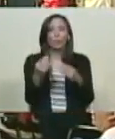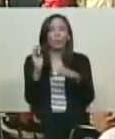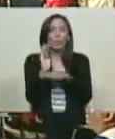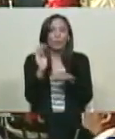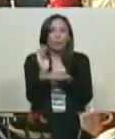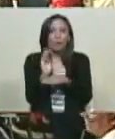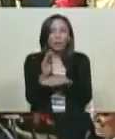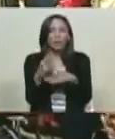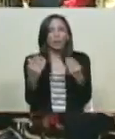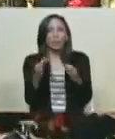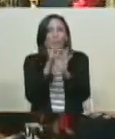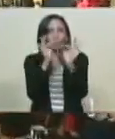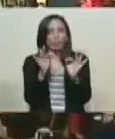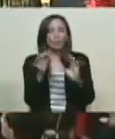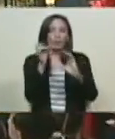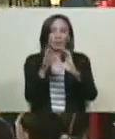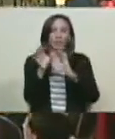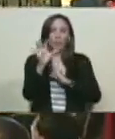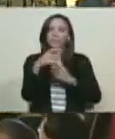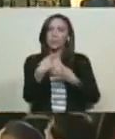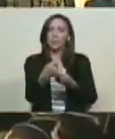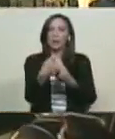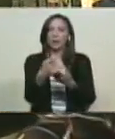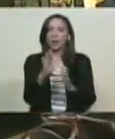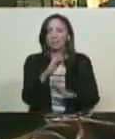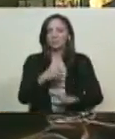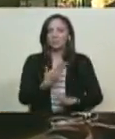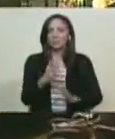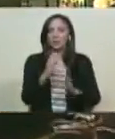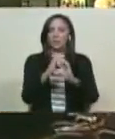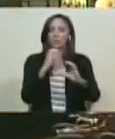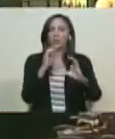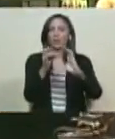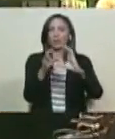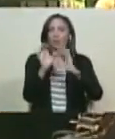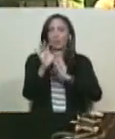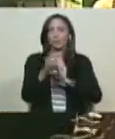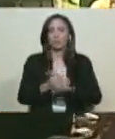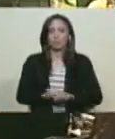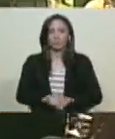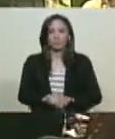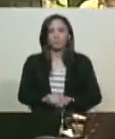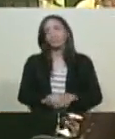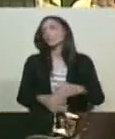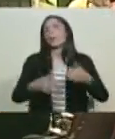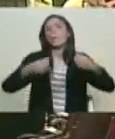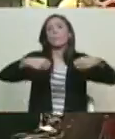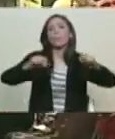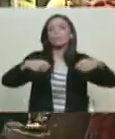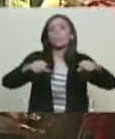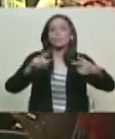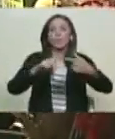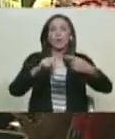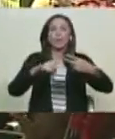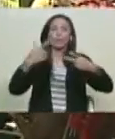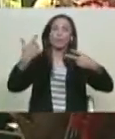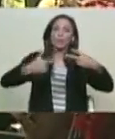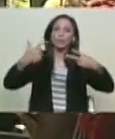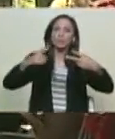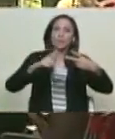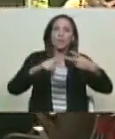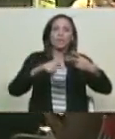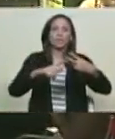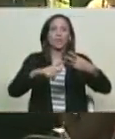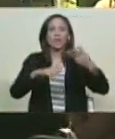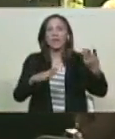a través del carné de la patria a todos los transportistas del país, sean motorizados, taxistas,